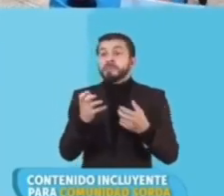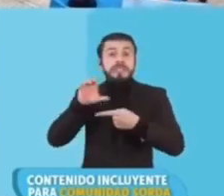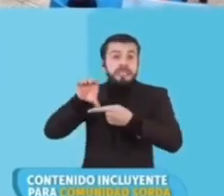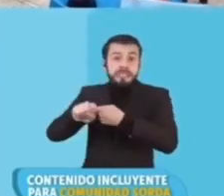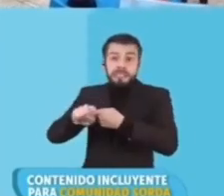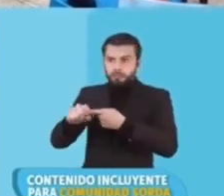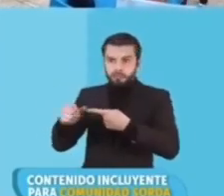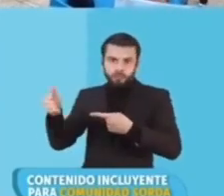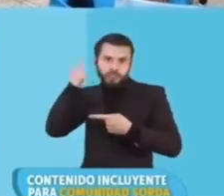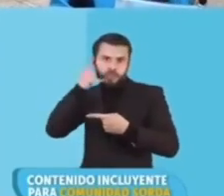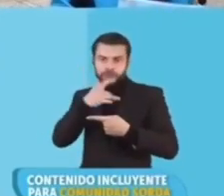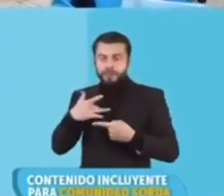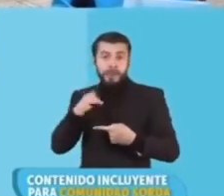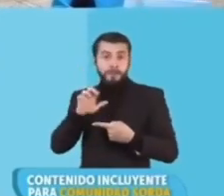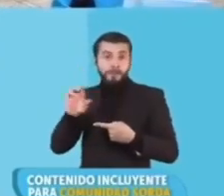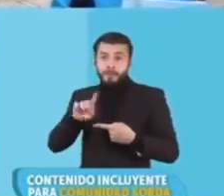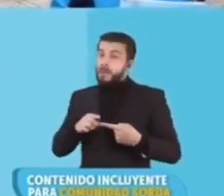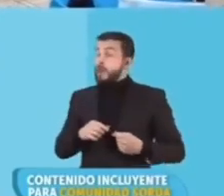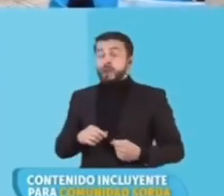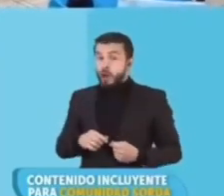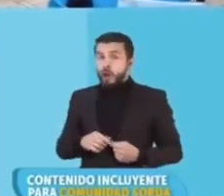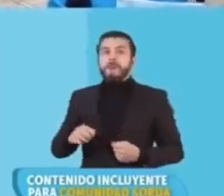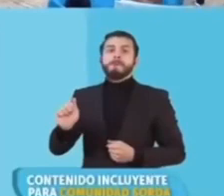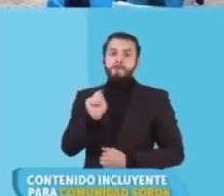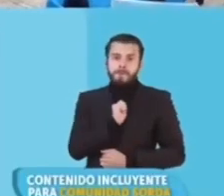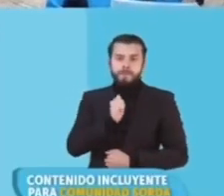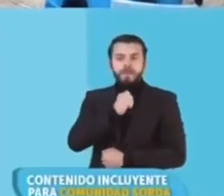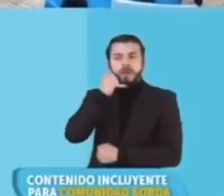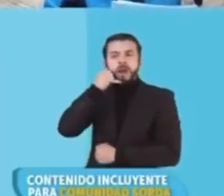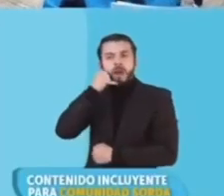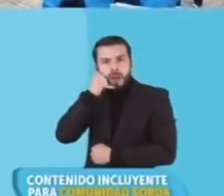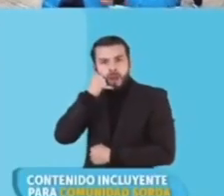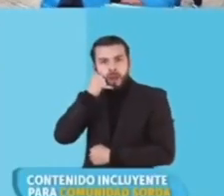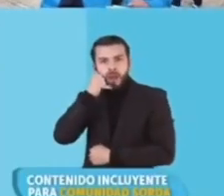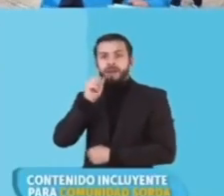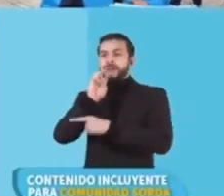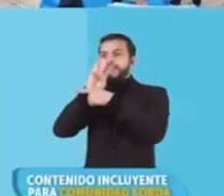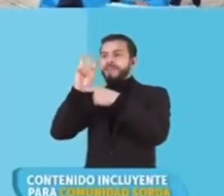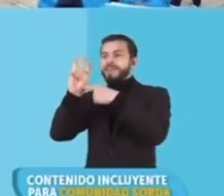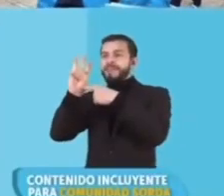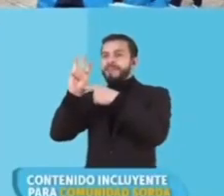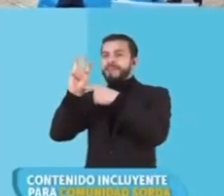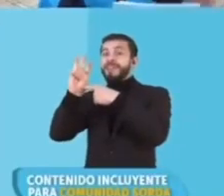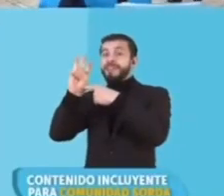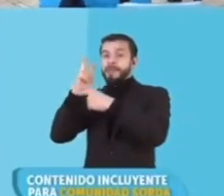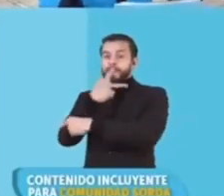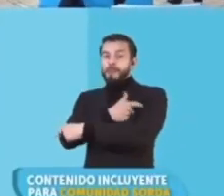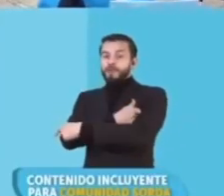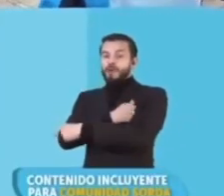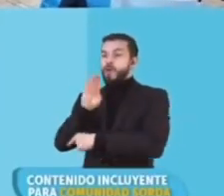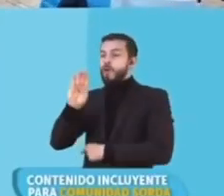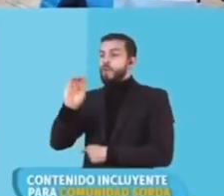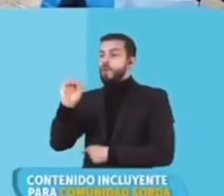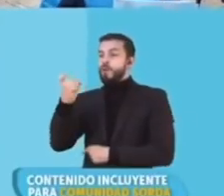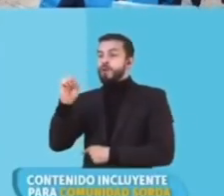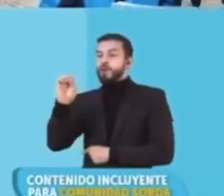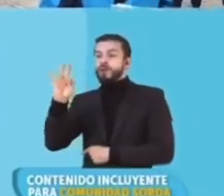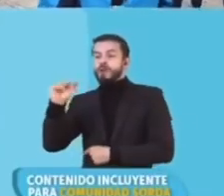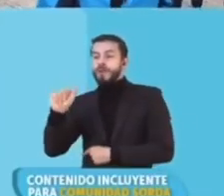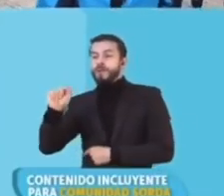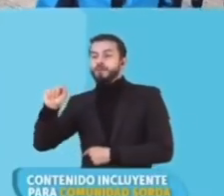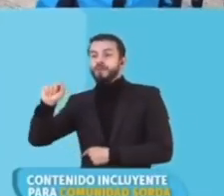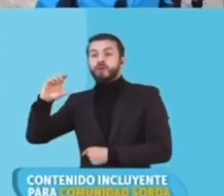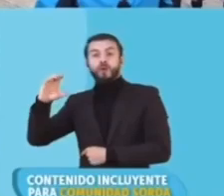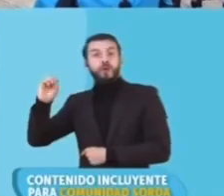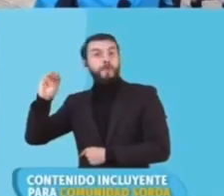de su EPS, pero autoagendándose en vacunacionbogotá.com a cualquiera de los 15 centros comerciales